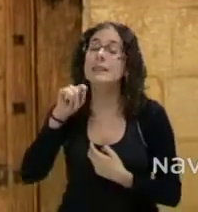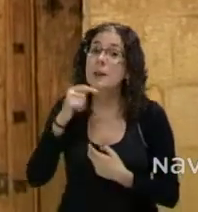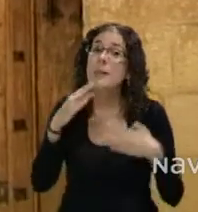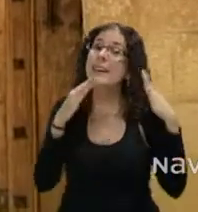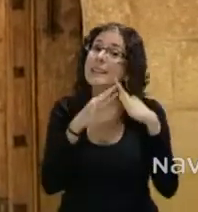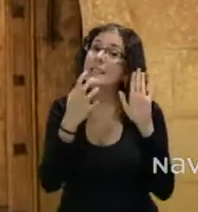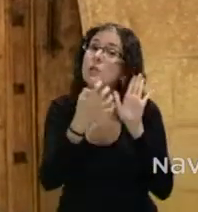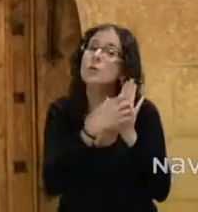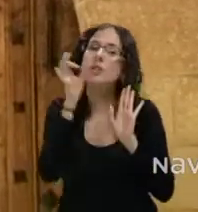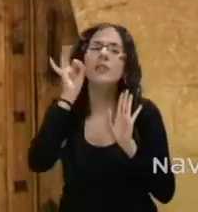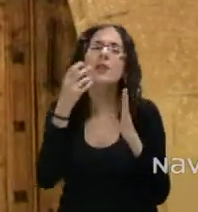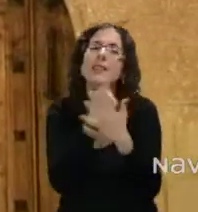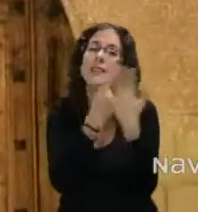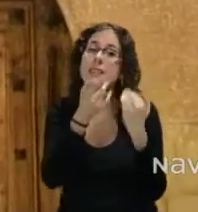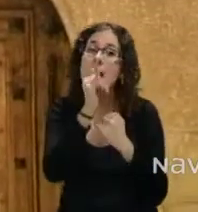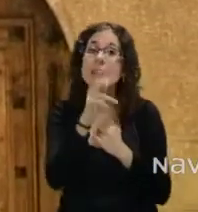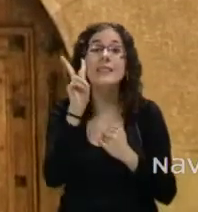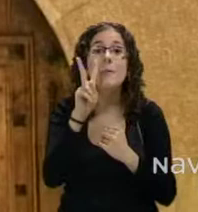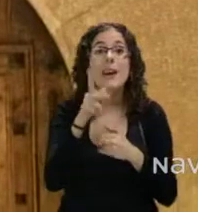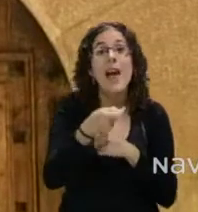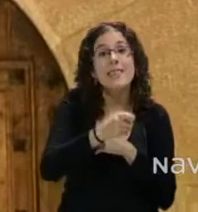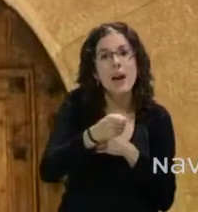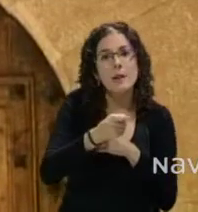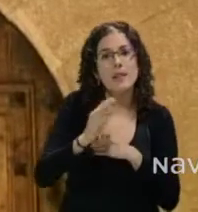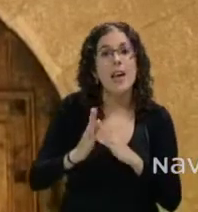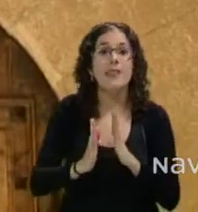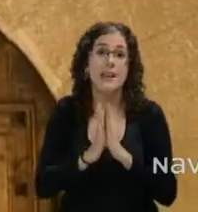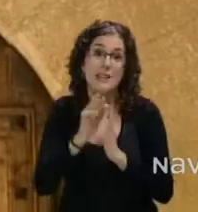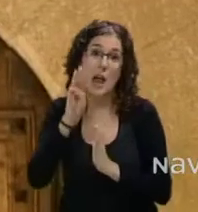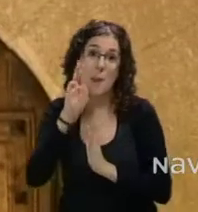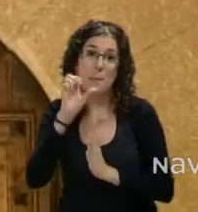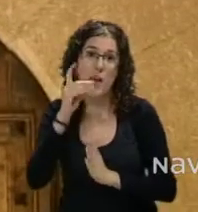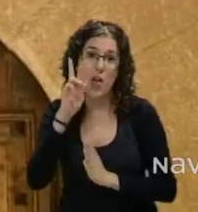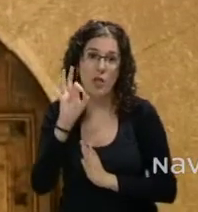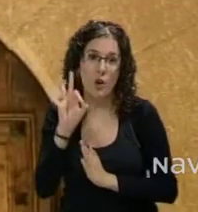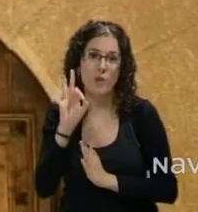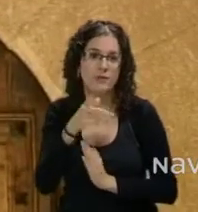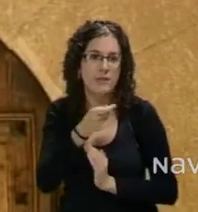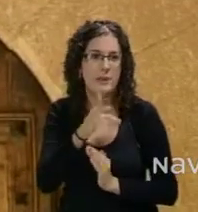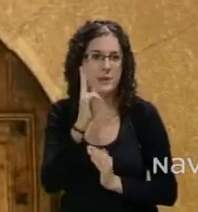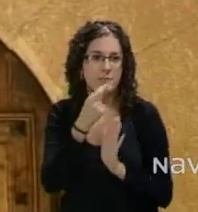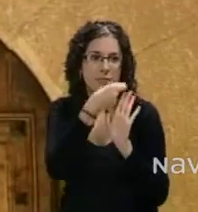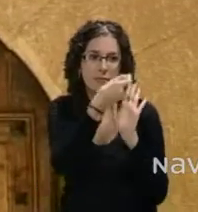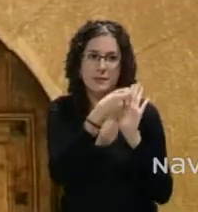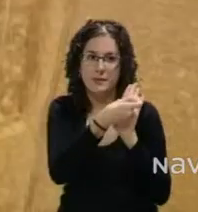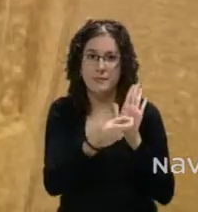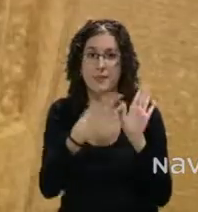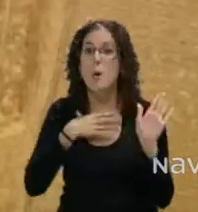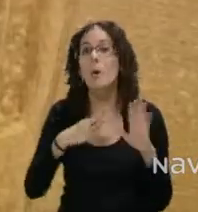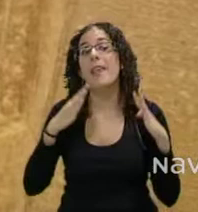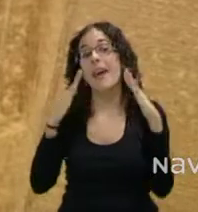representan las llaves de San Pedro. Posiblemente estas casas serían de origen religioso,